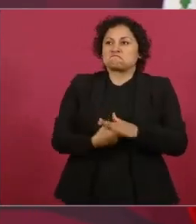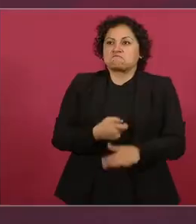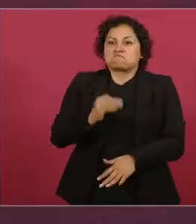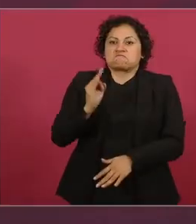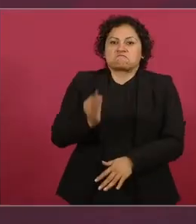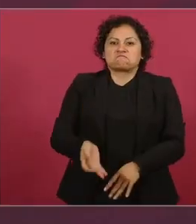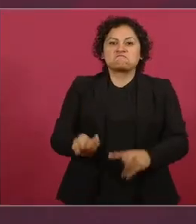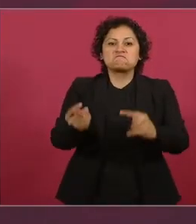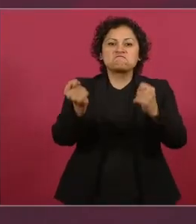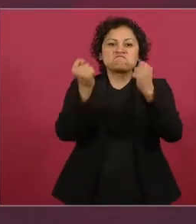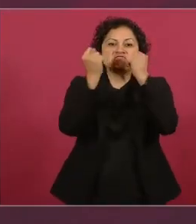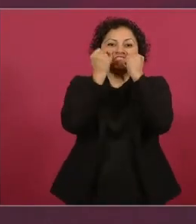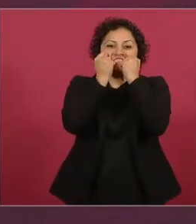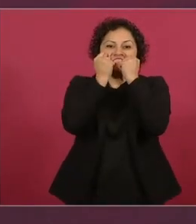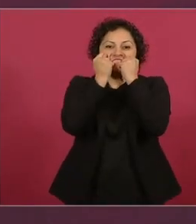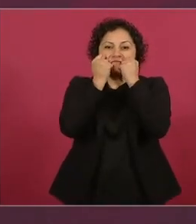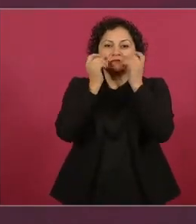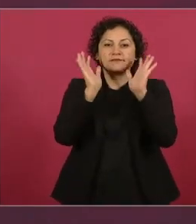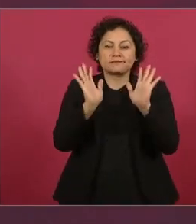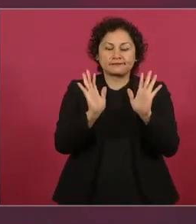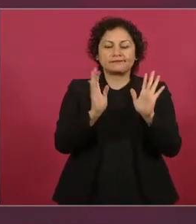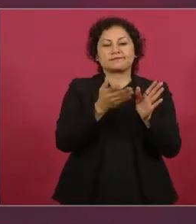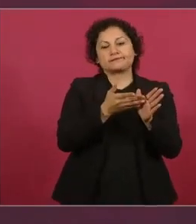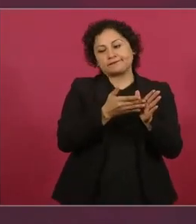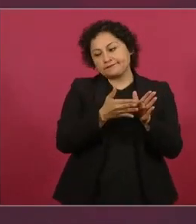el Instituto Anticorrupción.